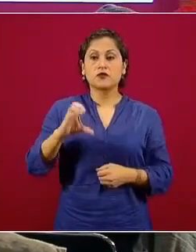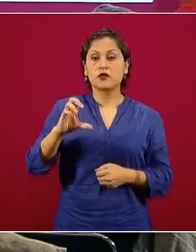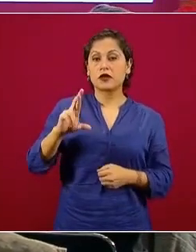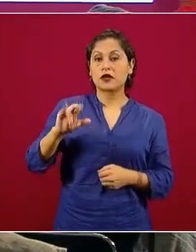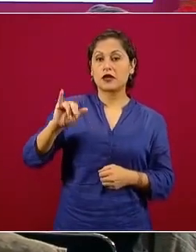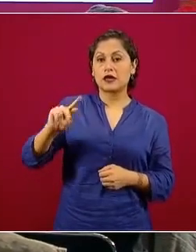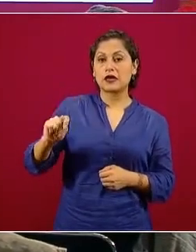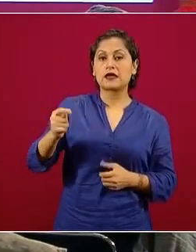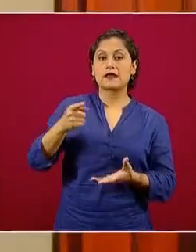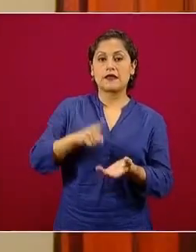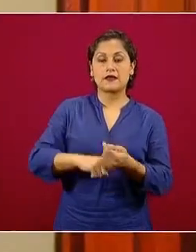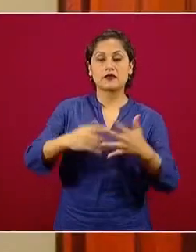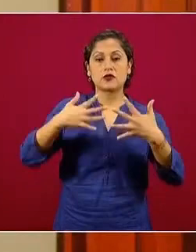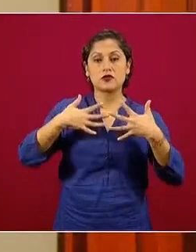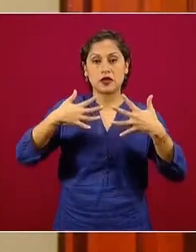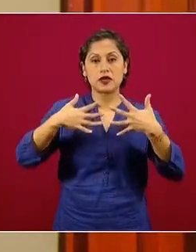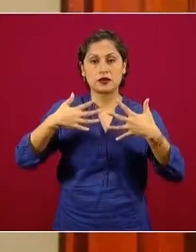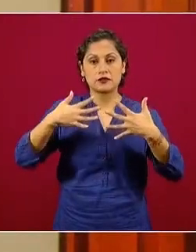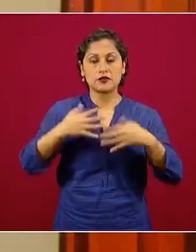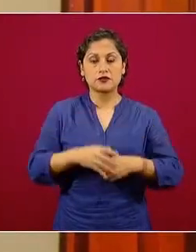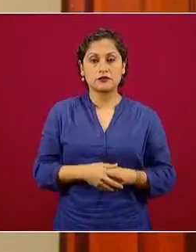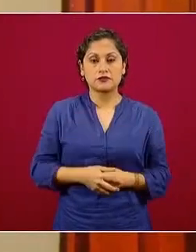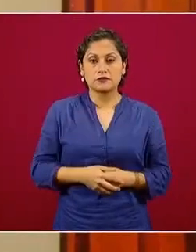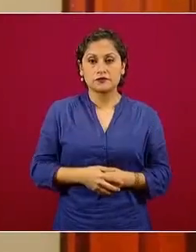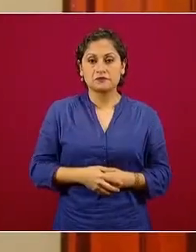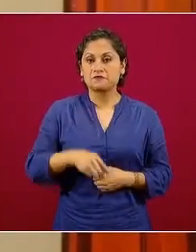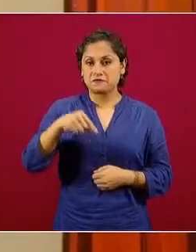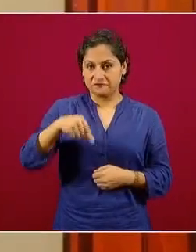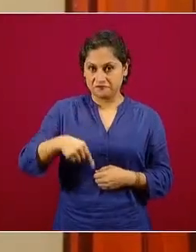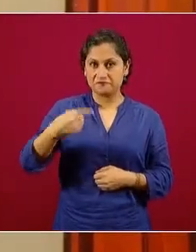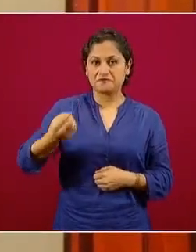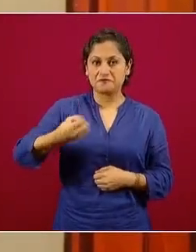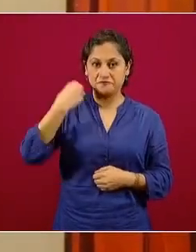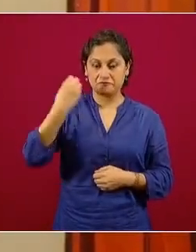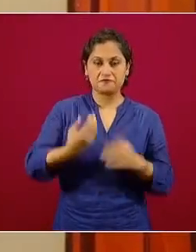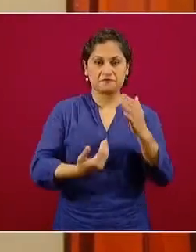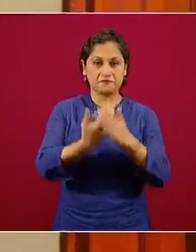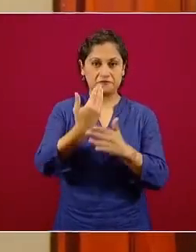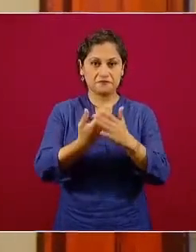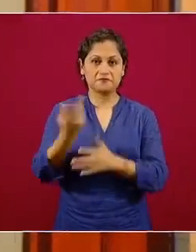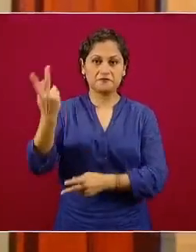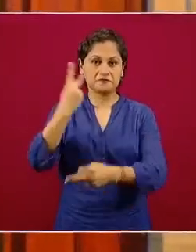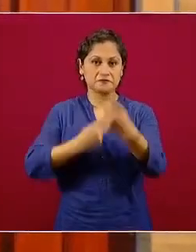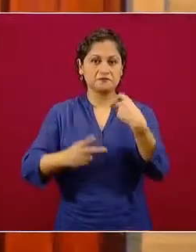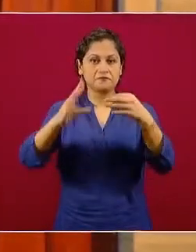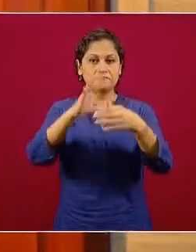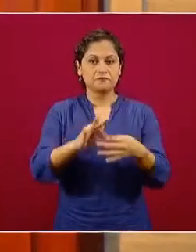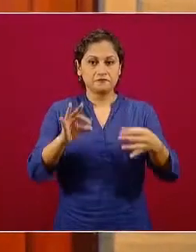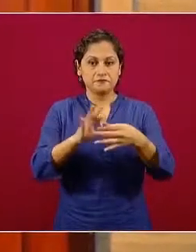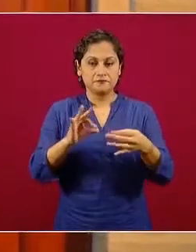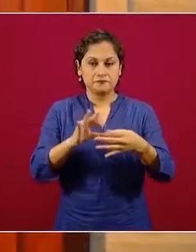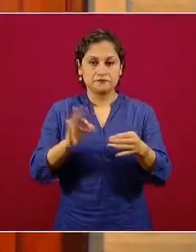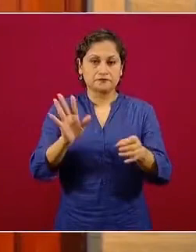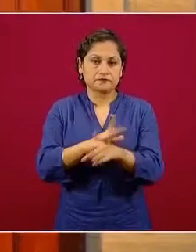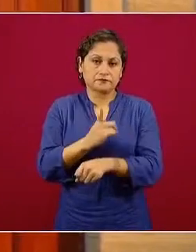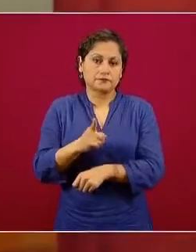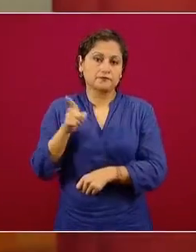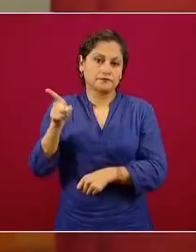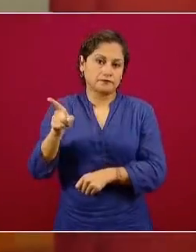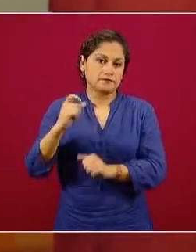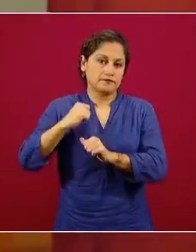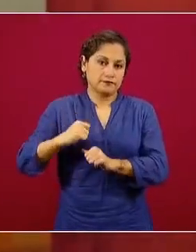como se manifestó y se expuso aquí en la conferencia mañanera ellos habían tomado la decisión